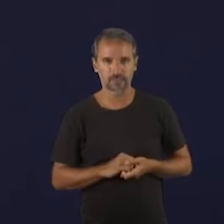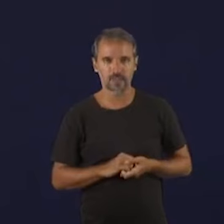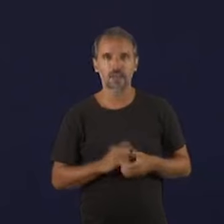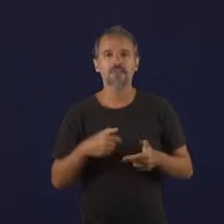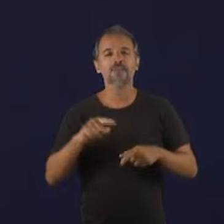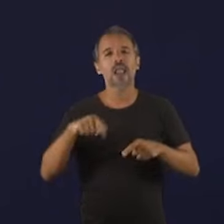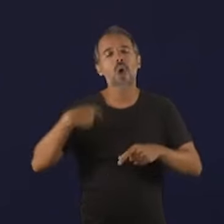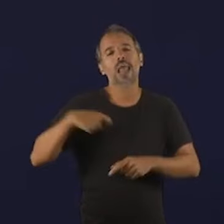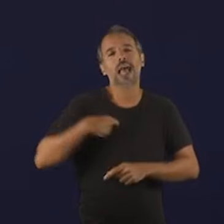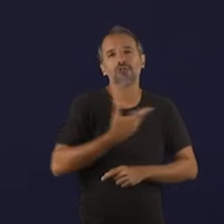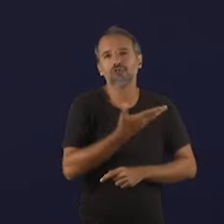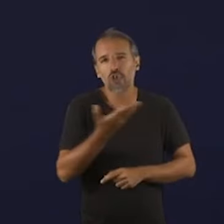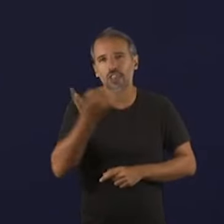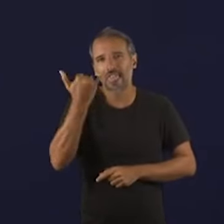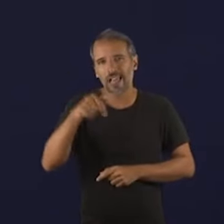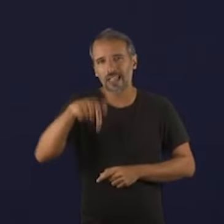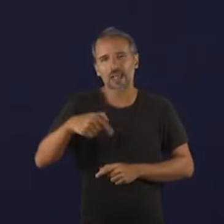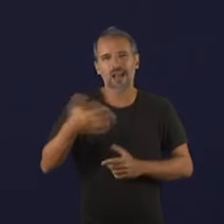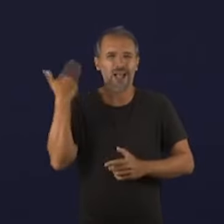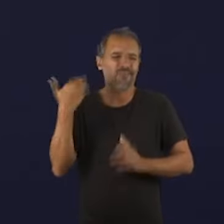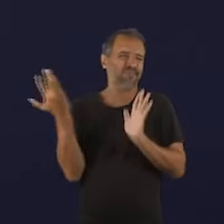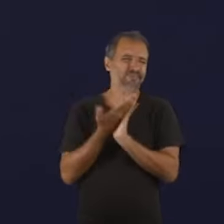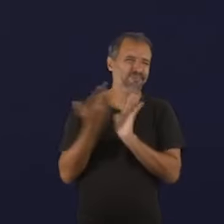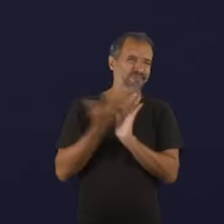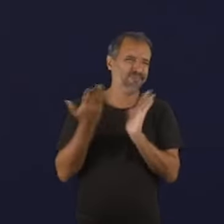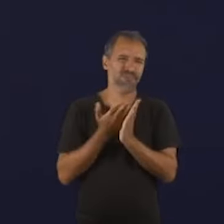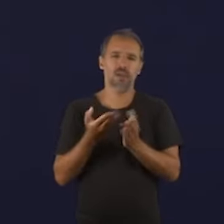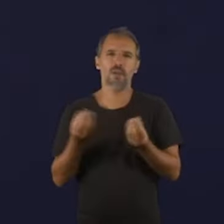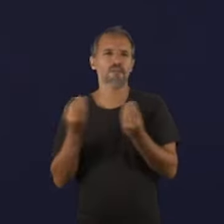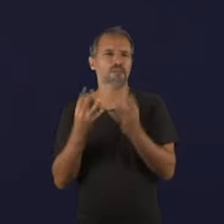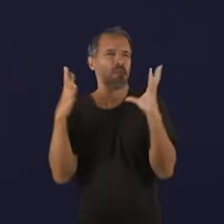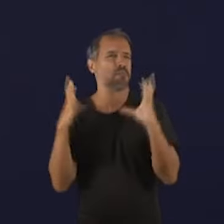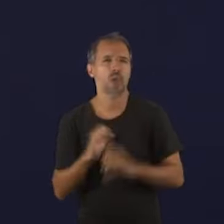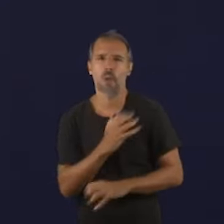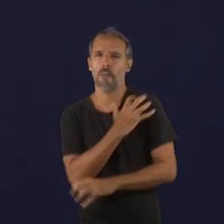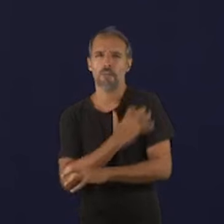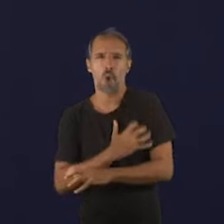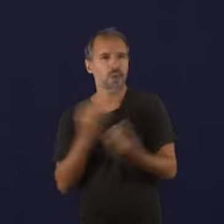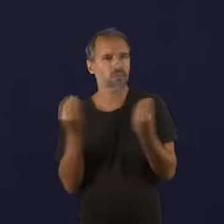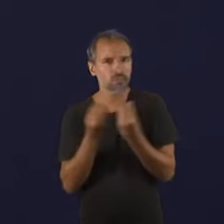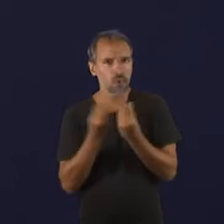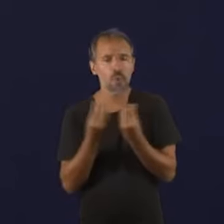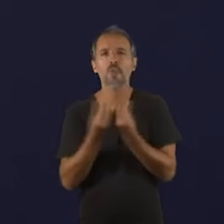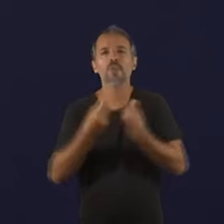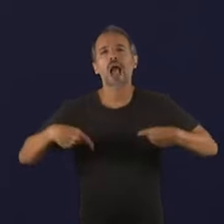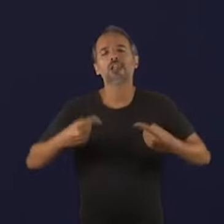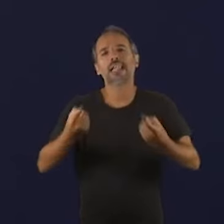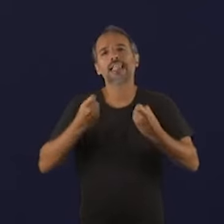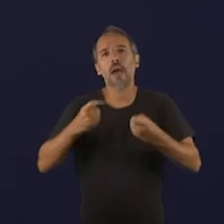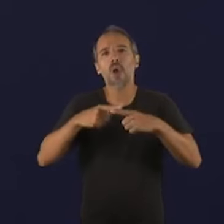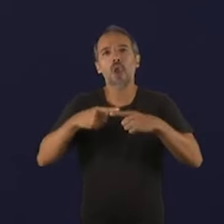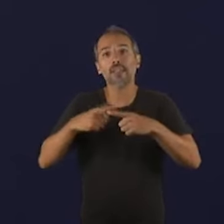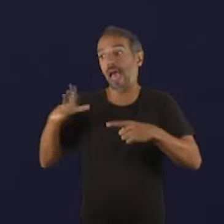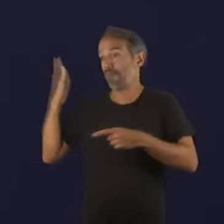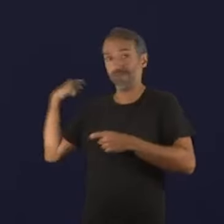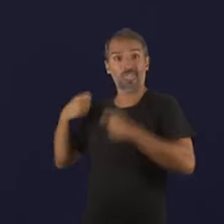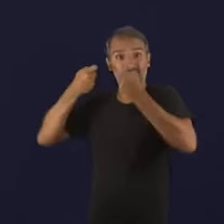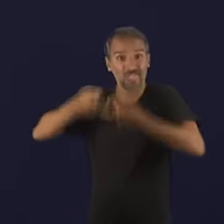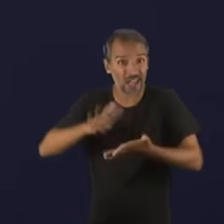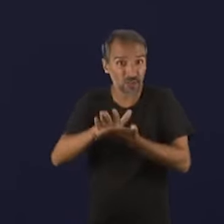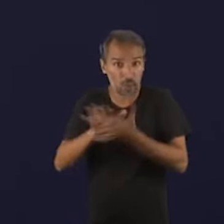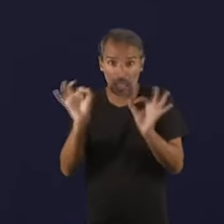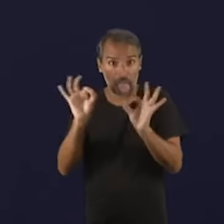una sociedad que está muy castigada muy empobrecida y con un montón de necesidades que la política no le ha logrado resolver